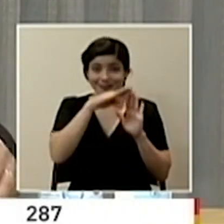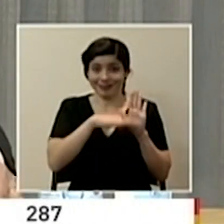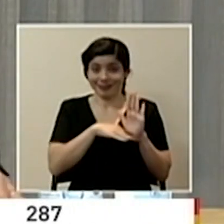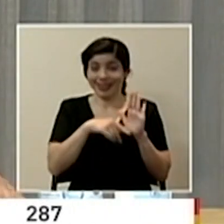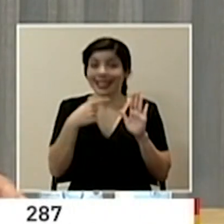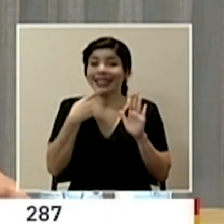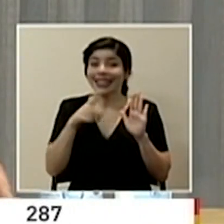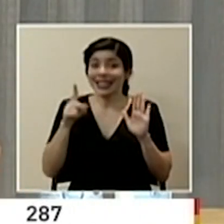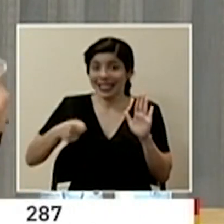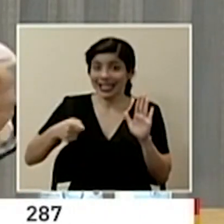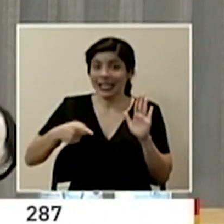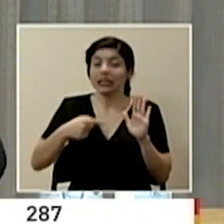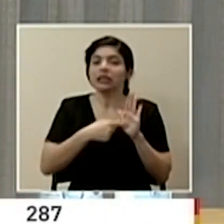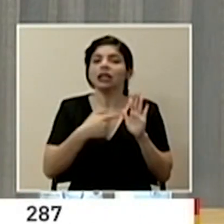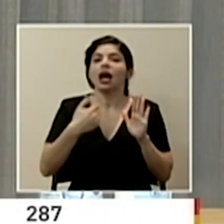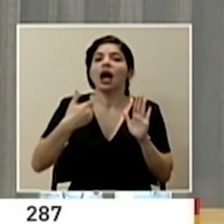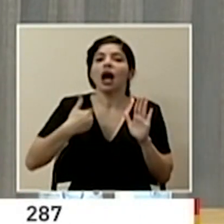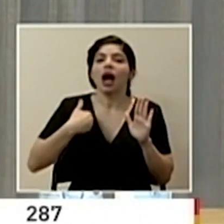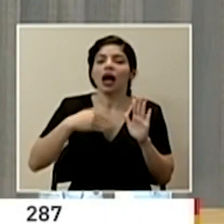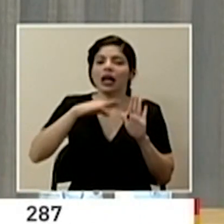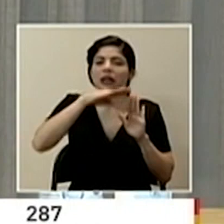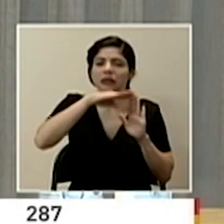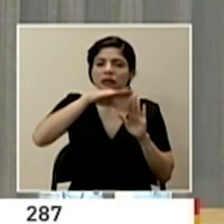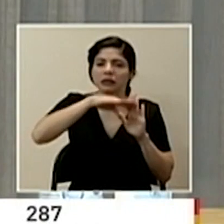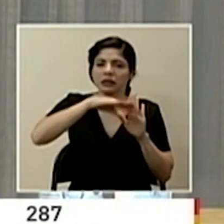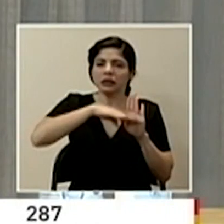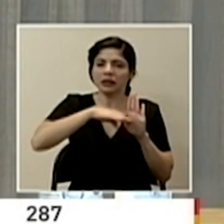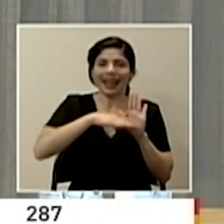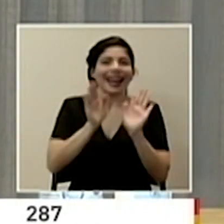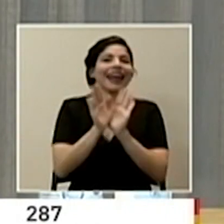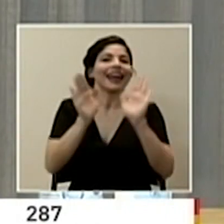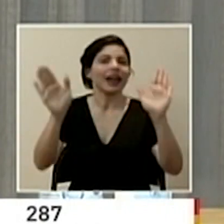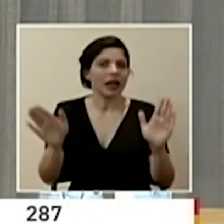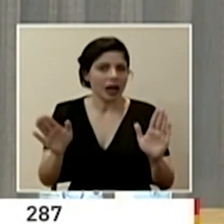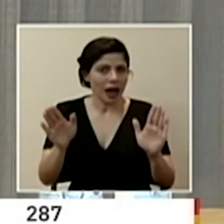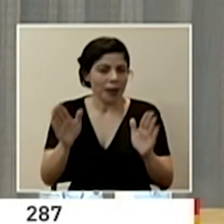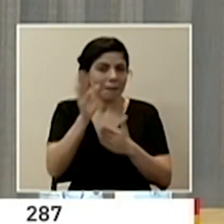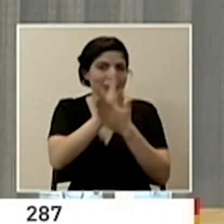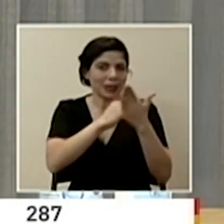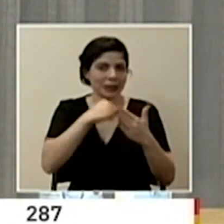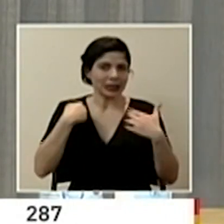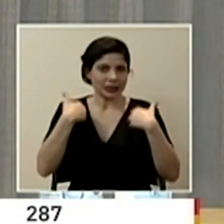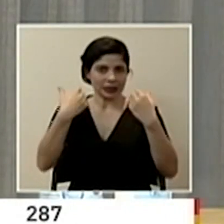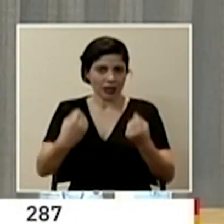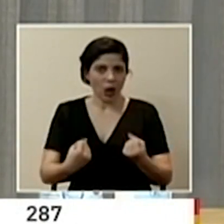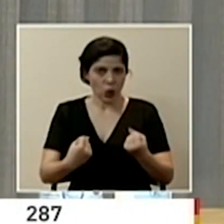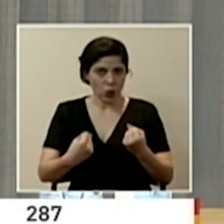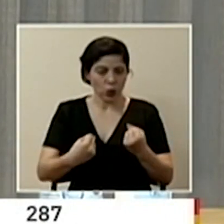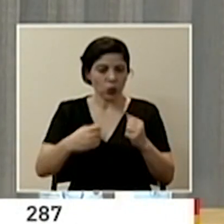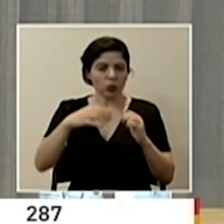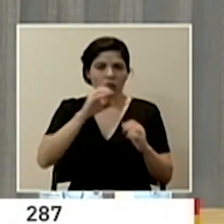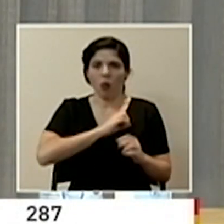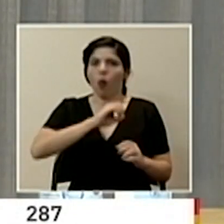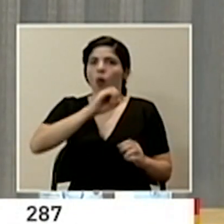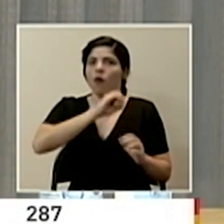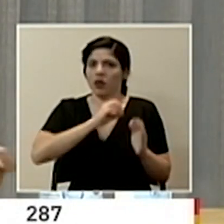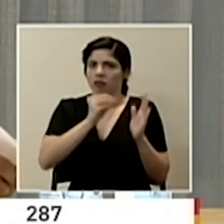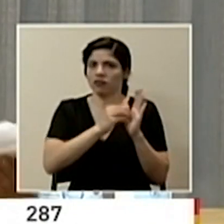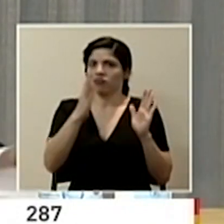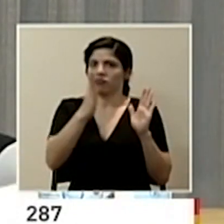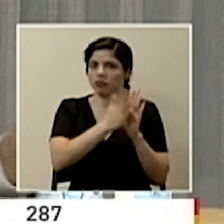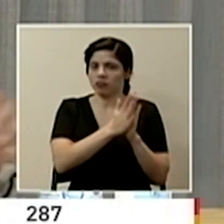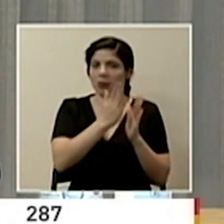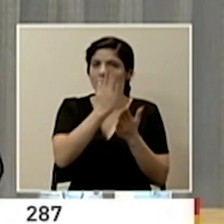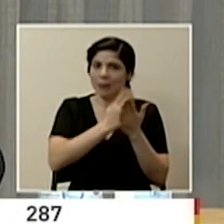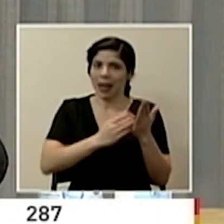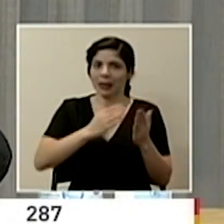se plantean los lineamientos generales del Ministerio de Salud, oficializados en esa directriz por